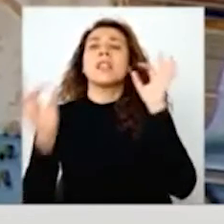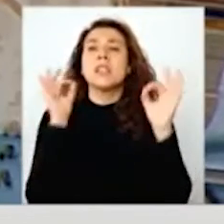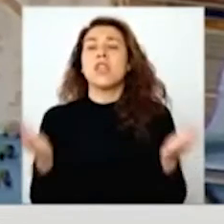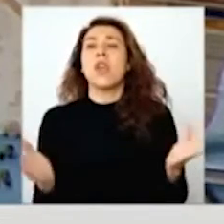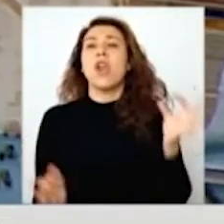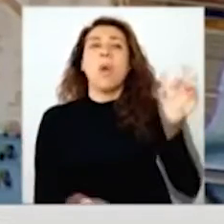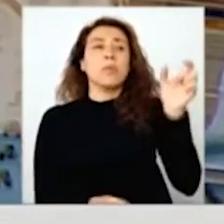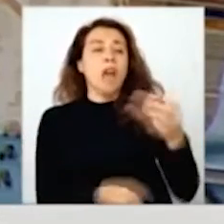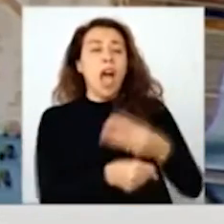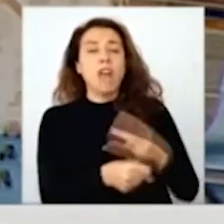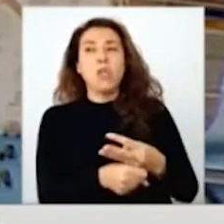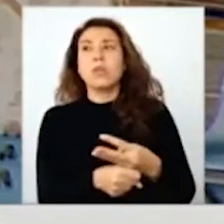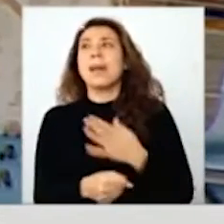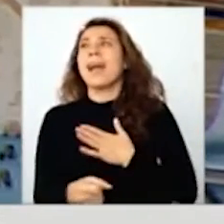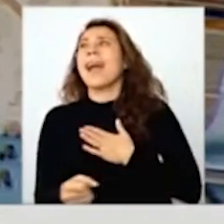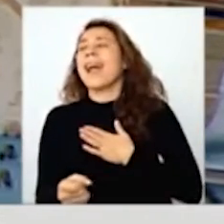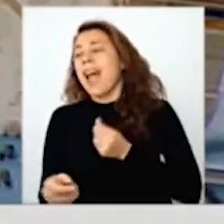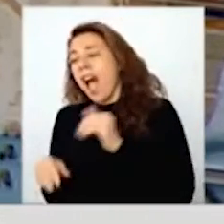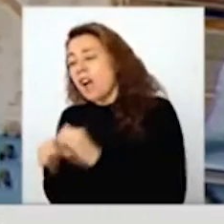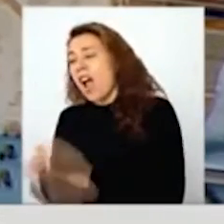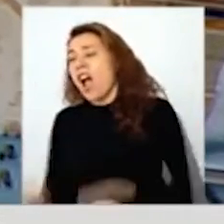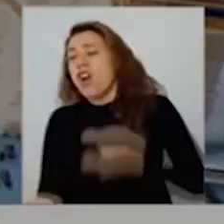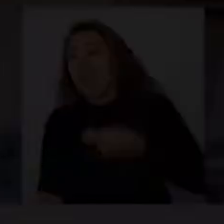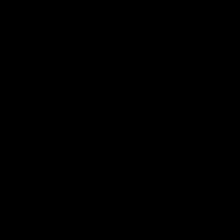bien y que lo usa como un complemento a su pensión